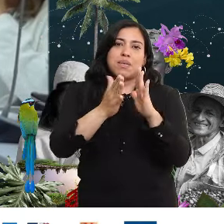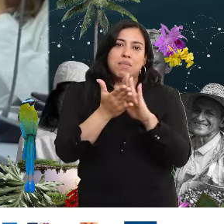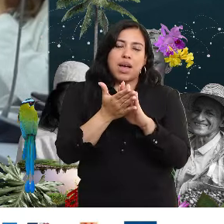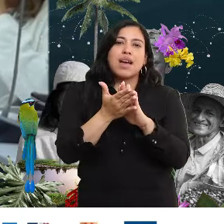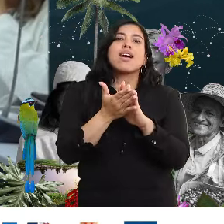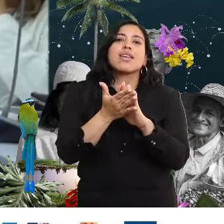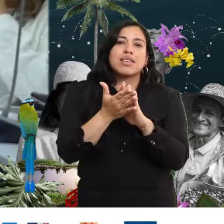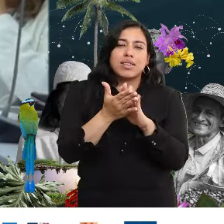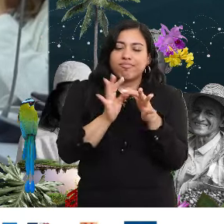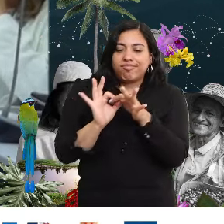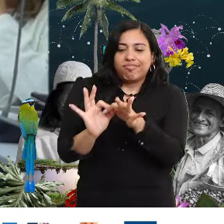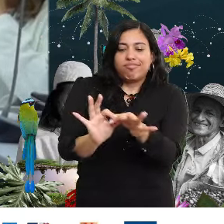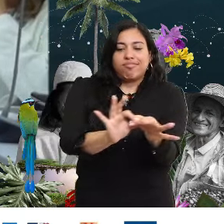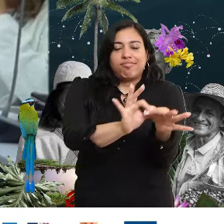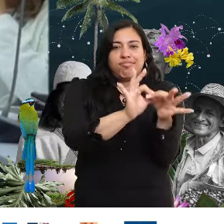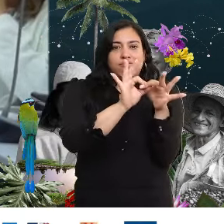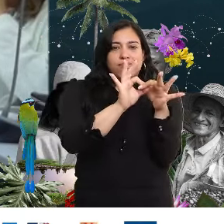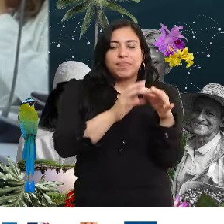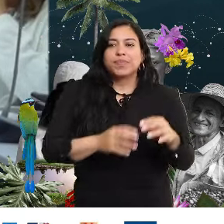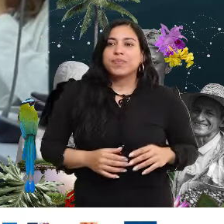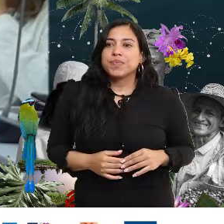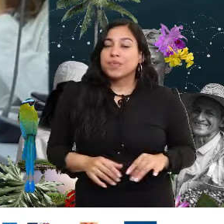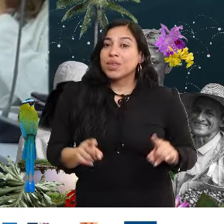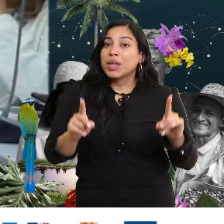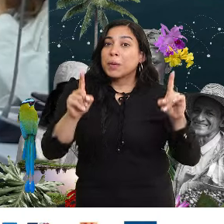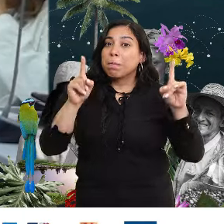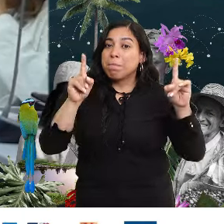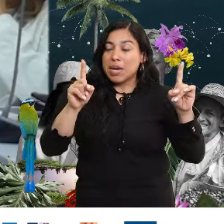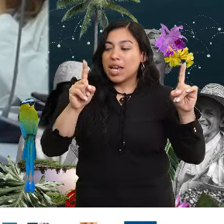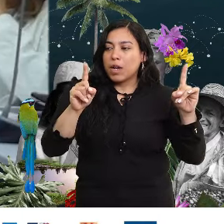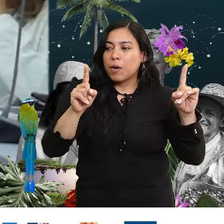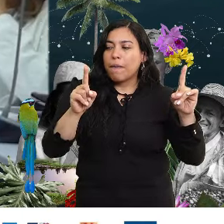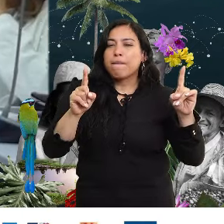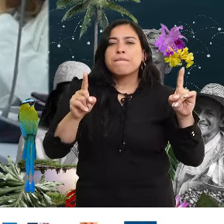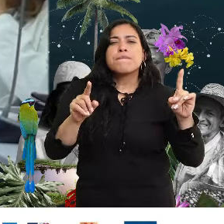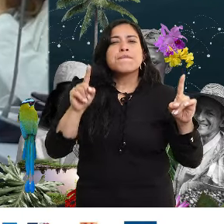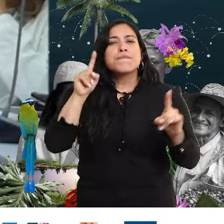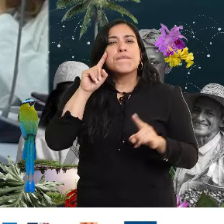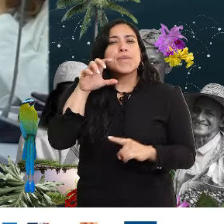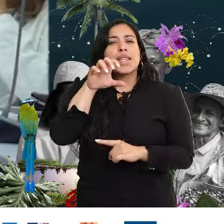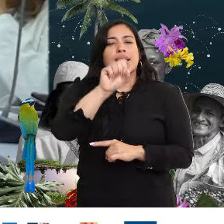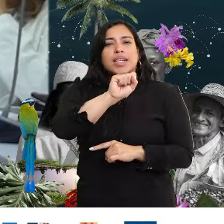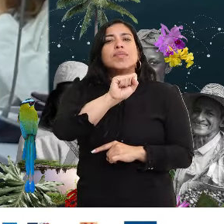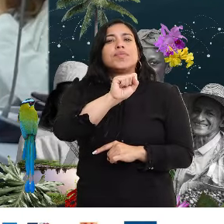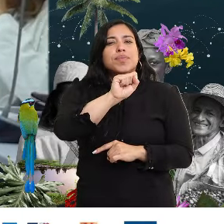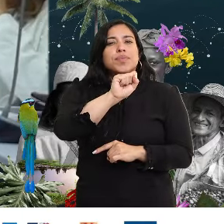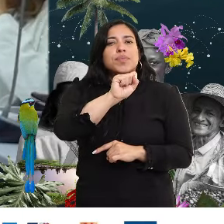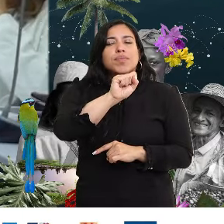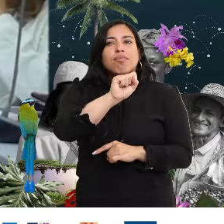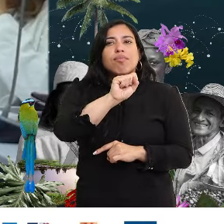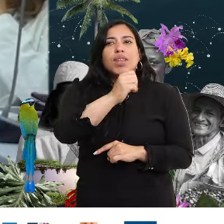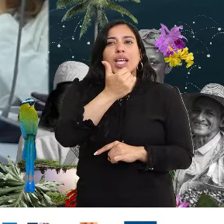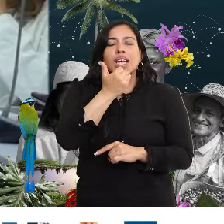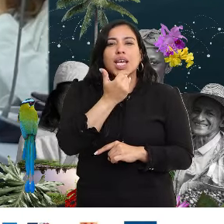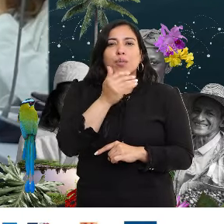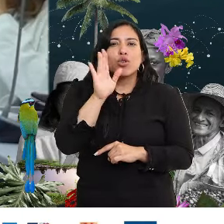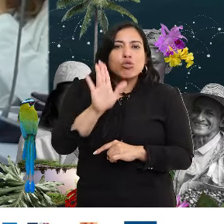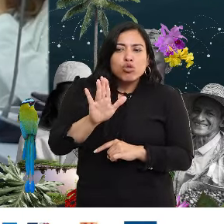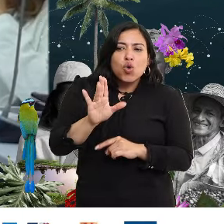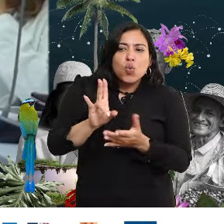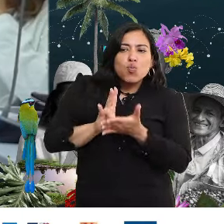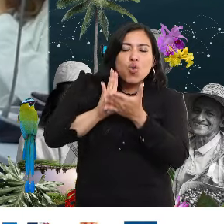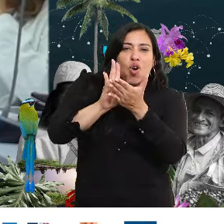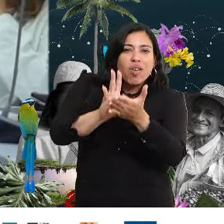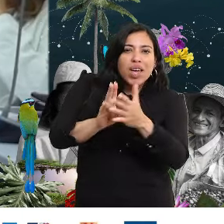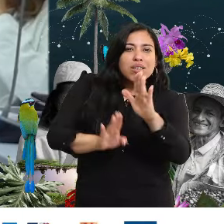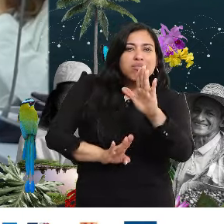y lazos de paz. Pero por otro lado, llama también a poner en el centro del modelo de